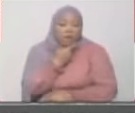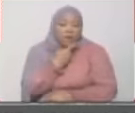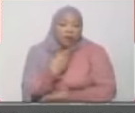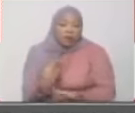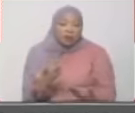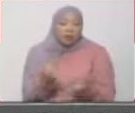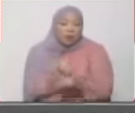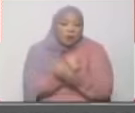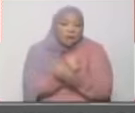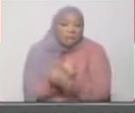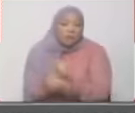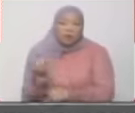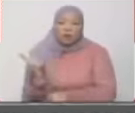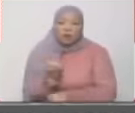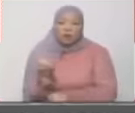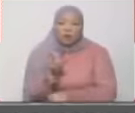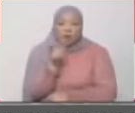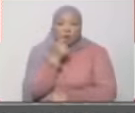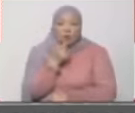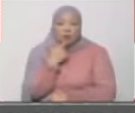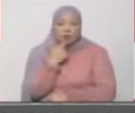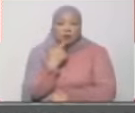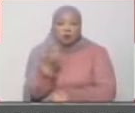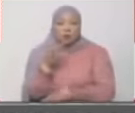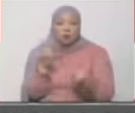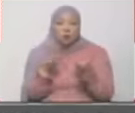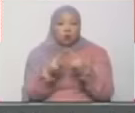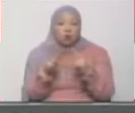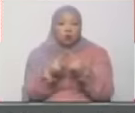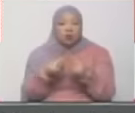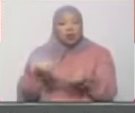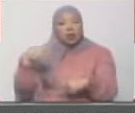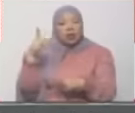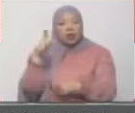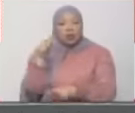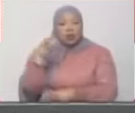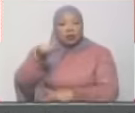muy enamorado, que la había conocido por Tinder